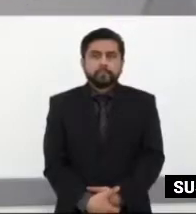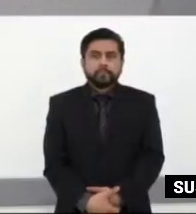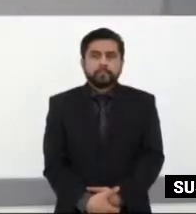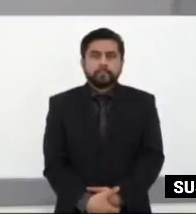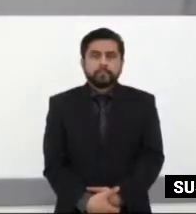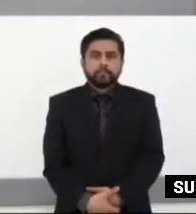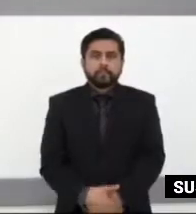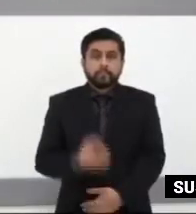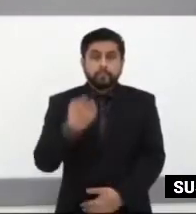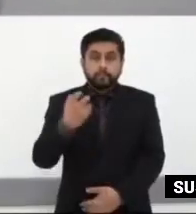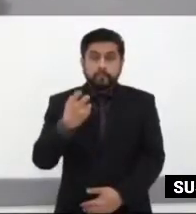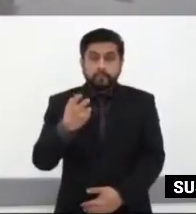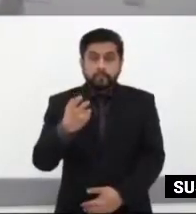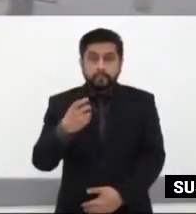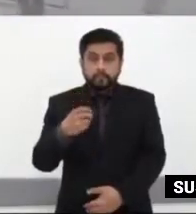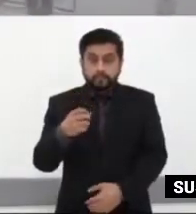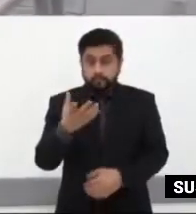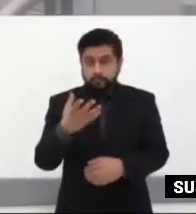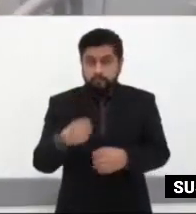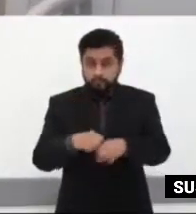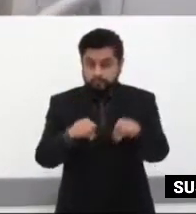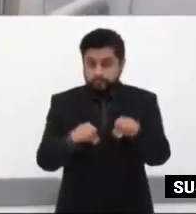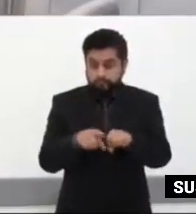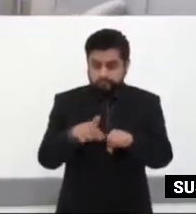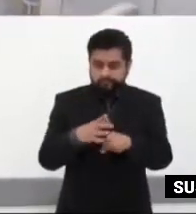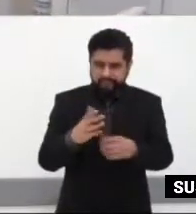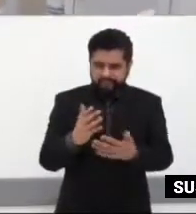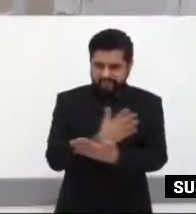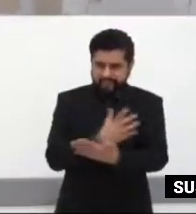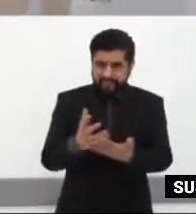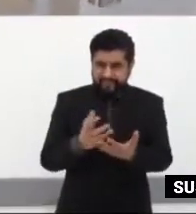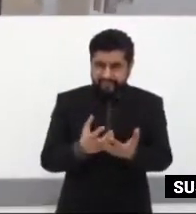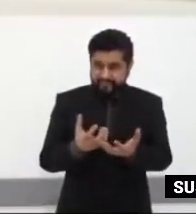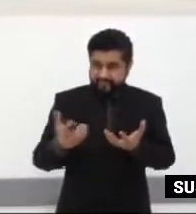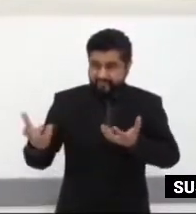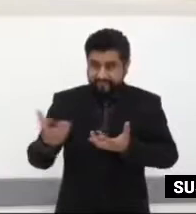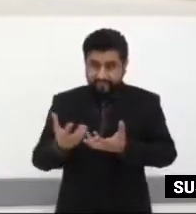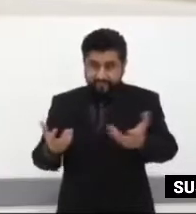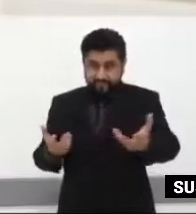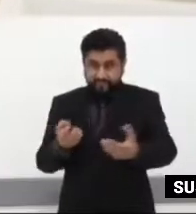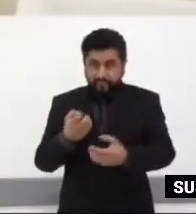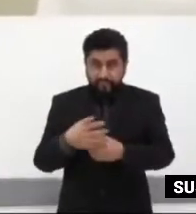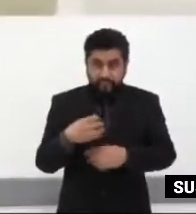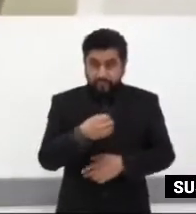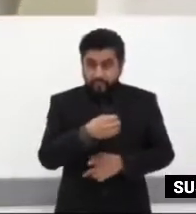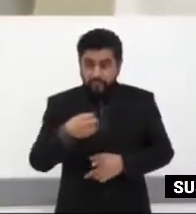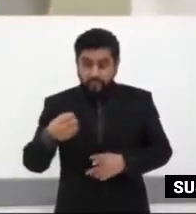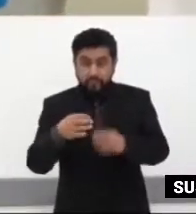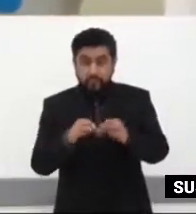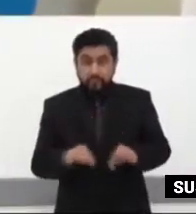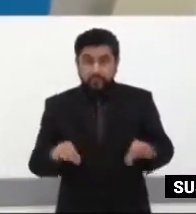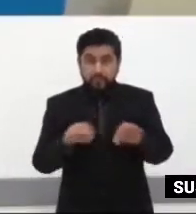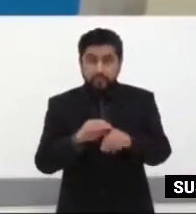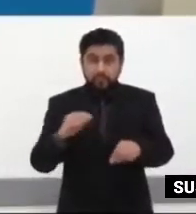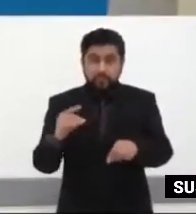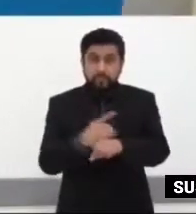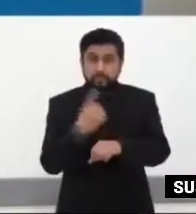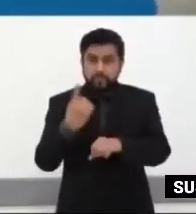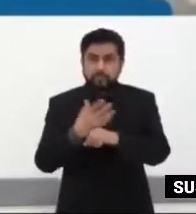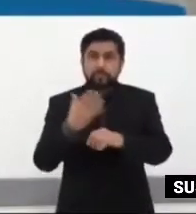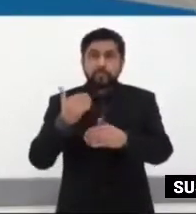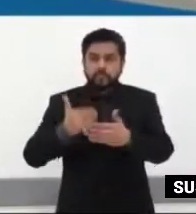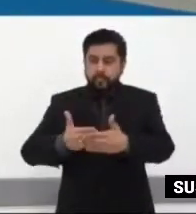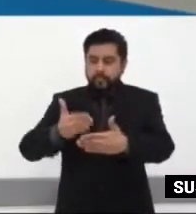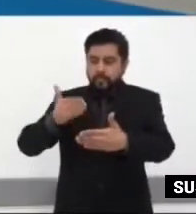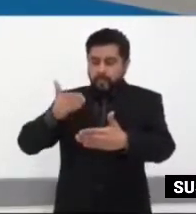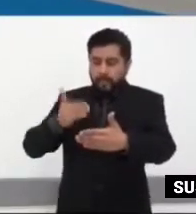Estos aislados son, lo vuelvo a repetir, son muy... Sí. Es importante porque entran en el filtro.